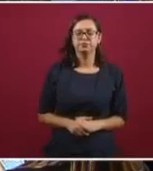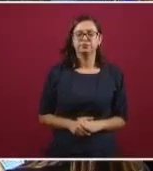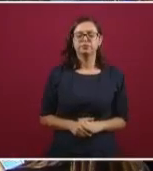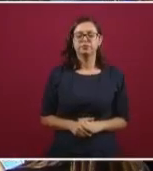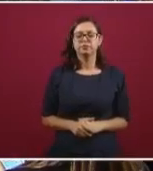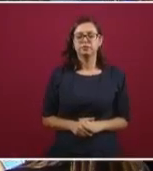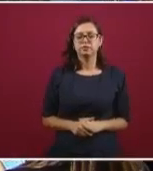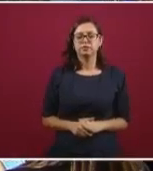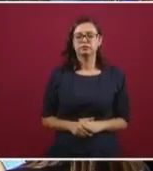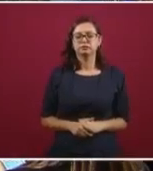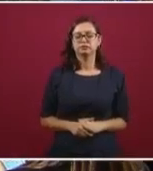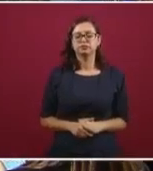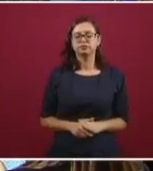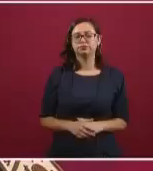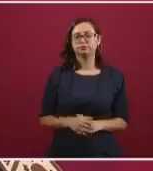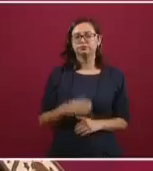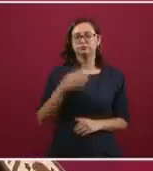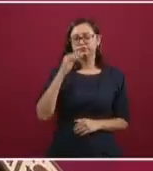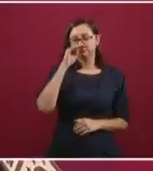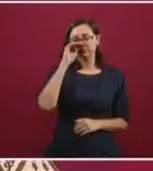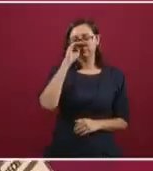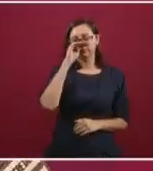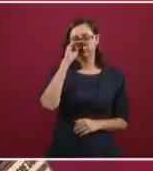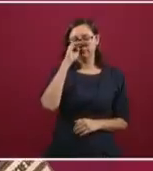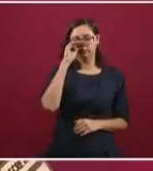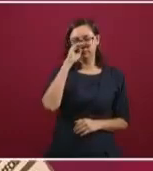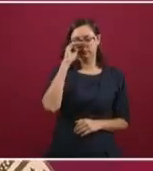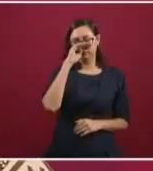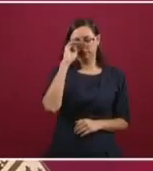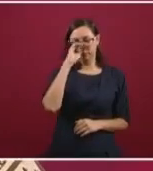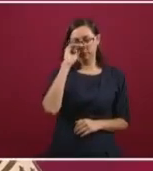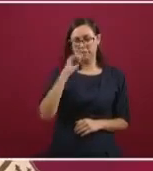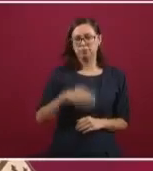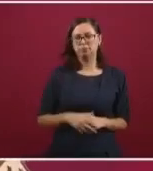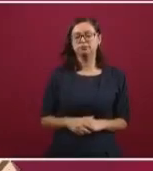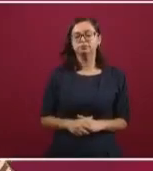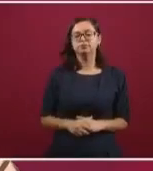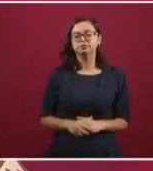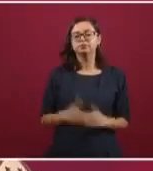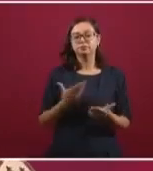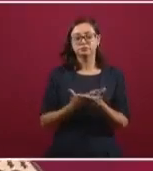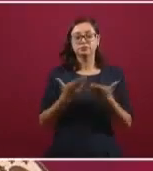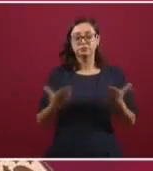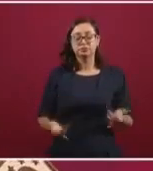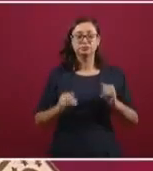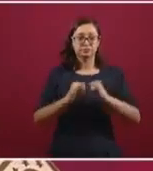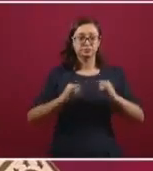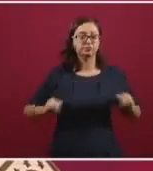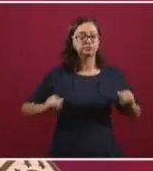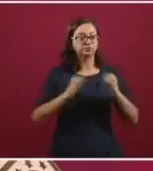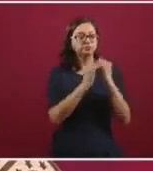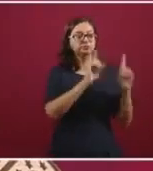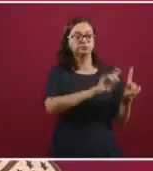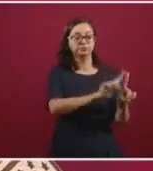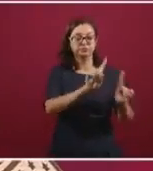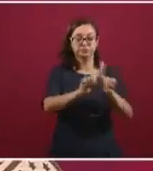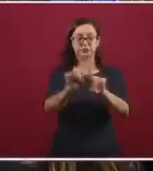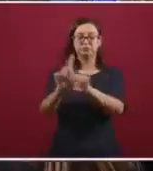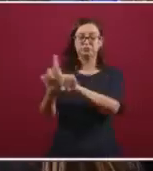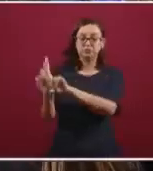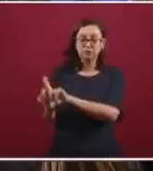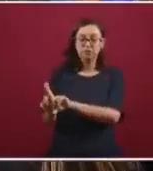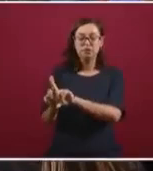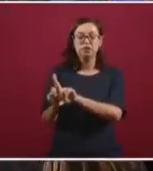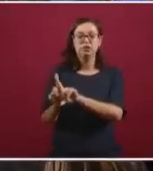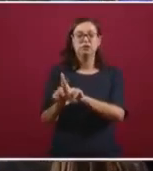Sobre esta gráfica se han, en lo que ha sido el trabajo de las diferentes dependencias que